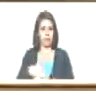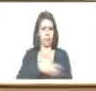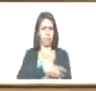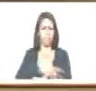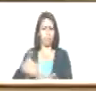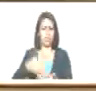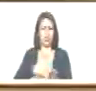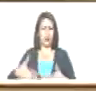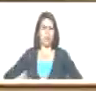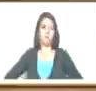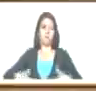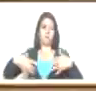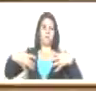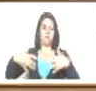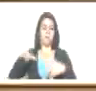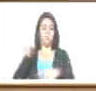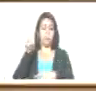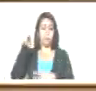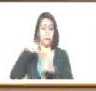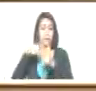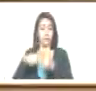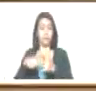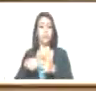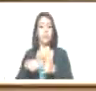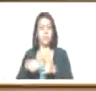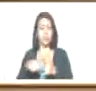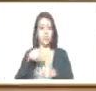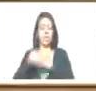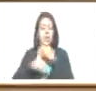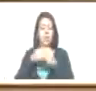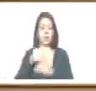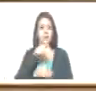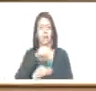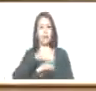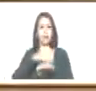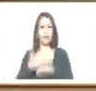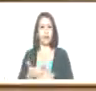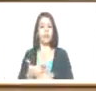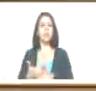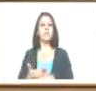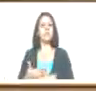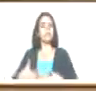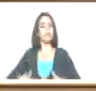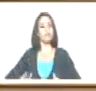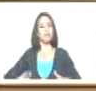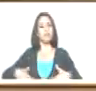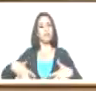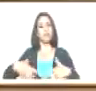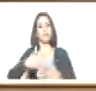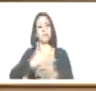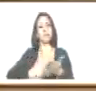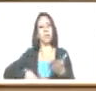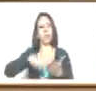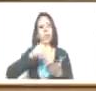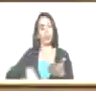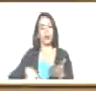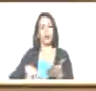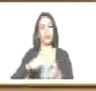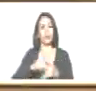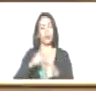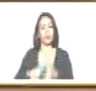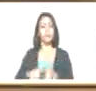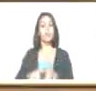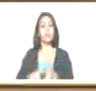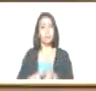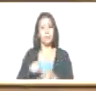venezolanos, que se habían mega enriquecido con los contratos del Estado y que se habían